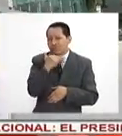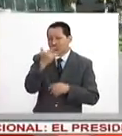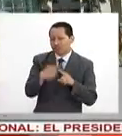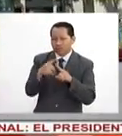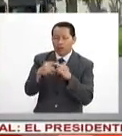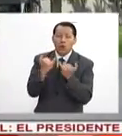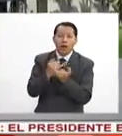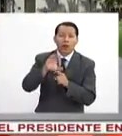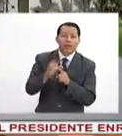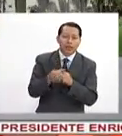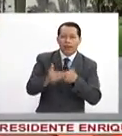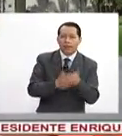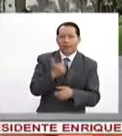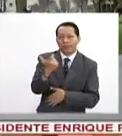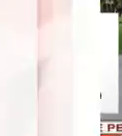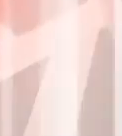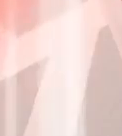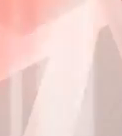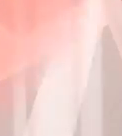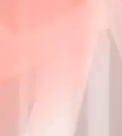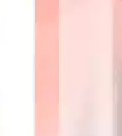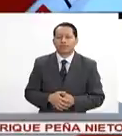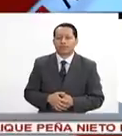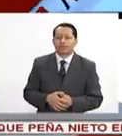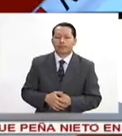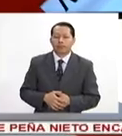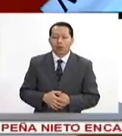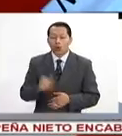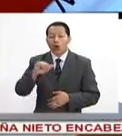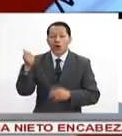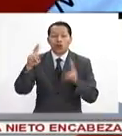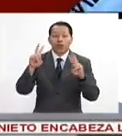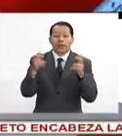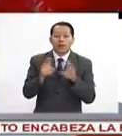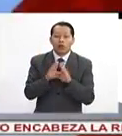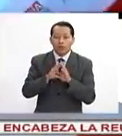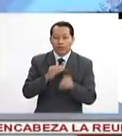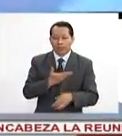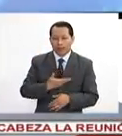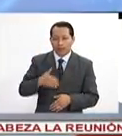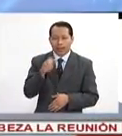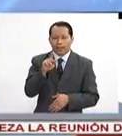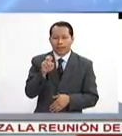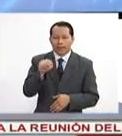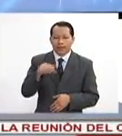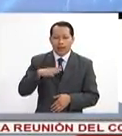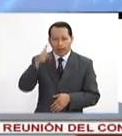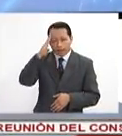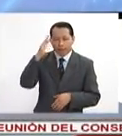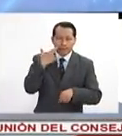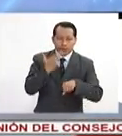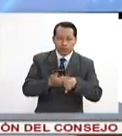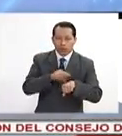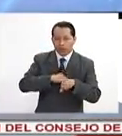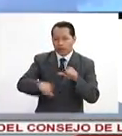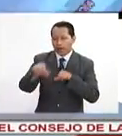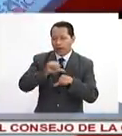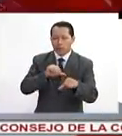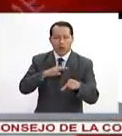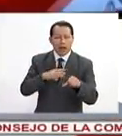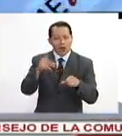de Servicios Financieros. En otros asuntos, el presidente Enrique Peña Nieto encabezó el cambio de la dirigencia